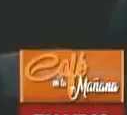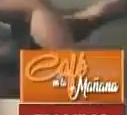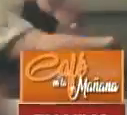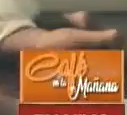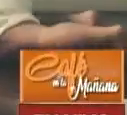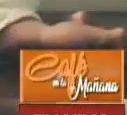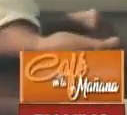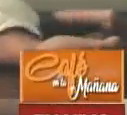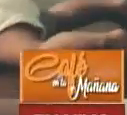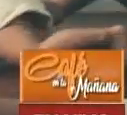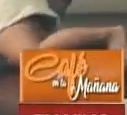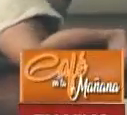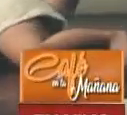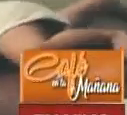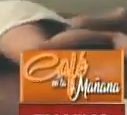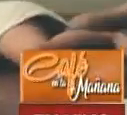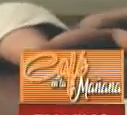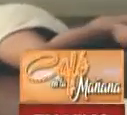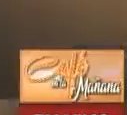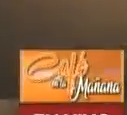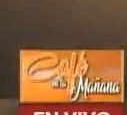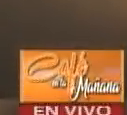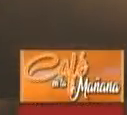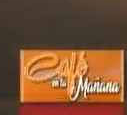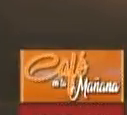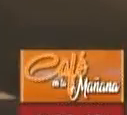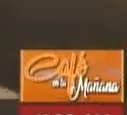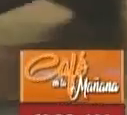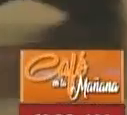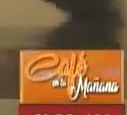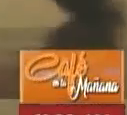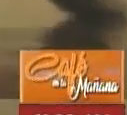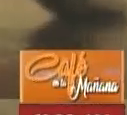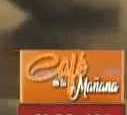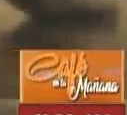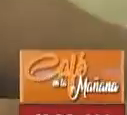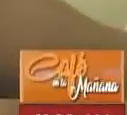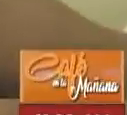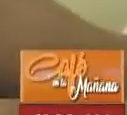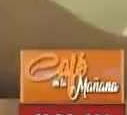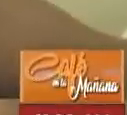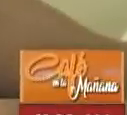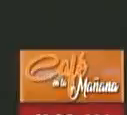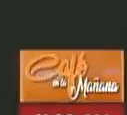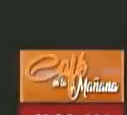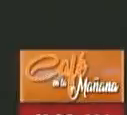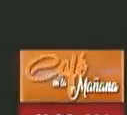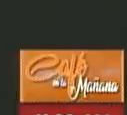siguiente consigue juventudes que fueron juventudes que nacieron en revolución